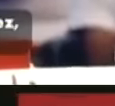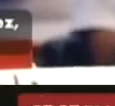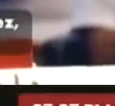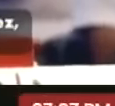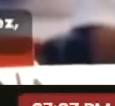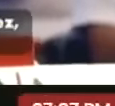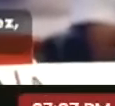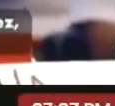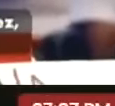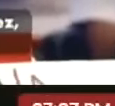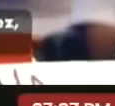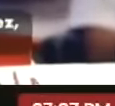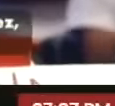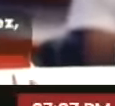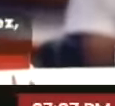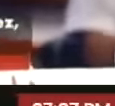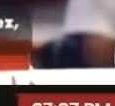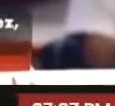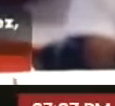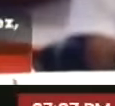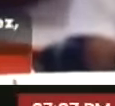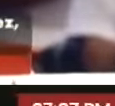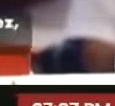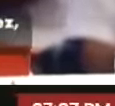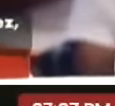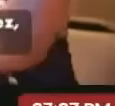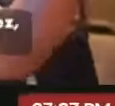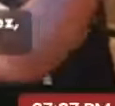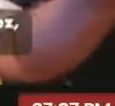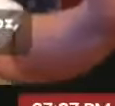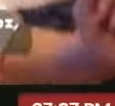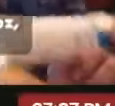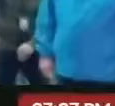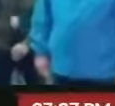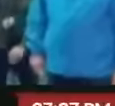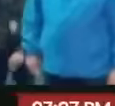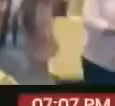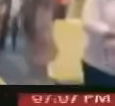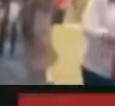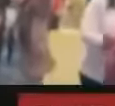le falló a Chávez, que no le ha fallado y que jamás le fallará.